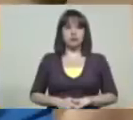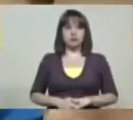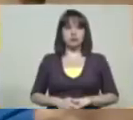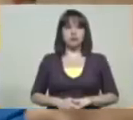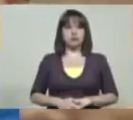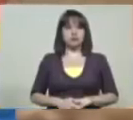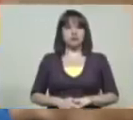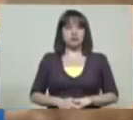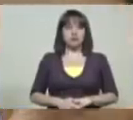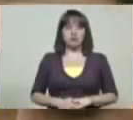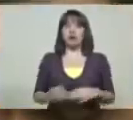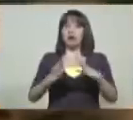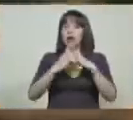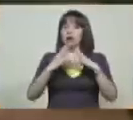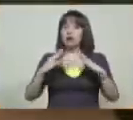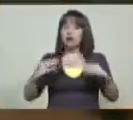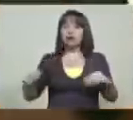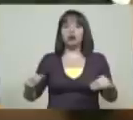en toda su raíz.